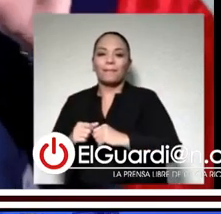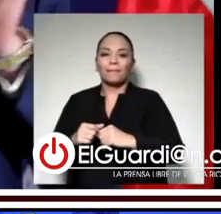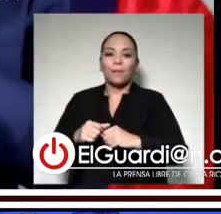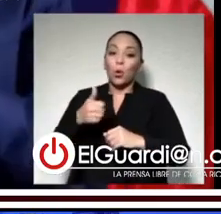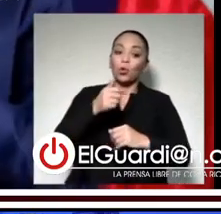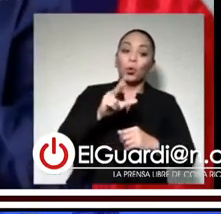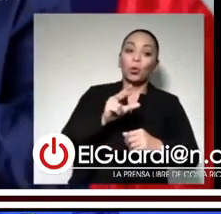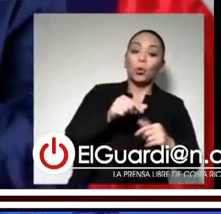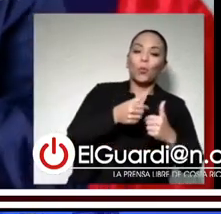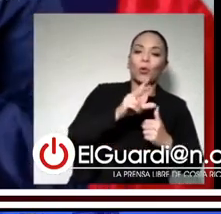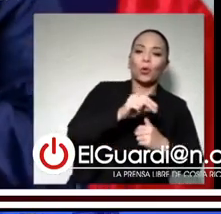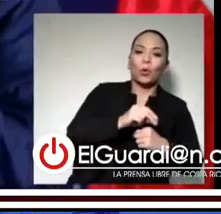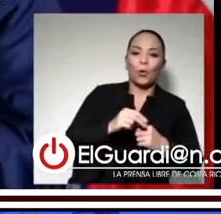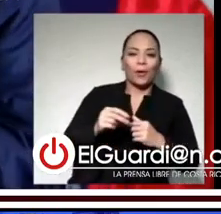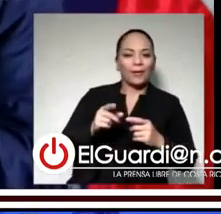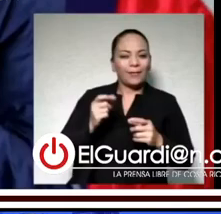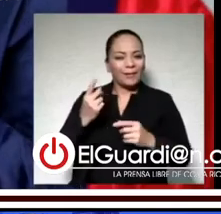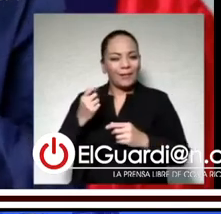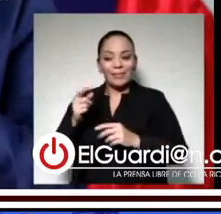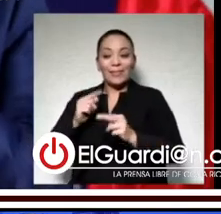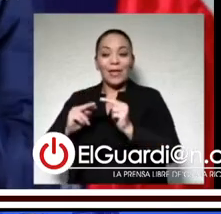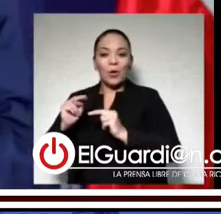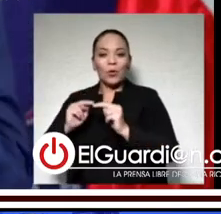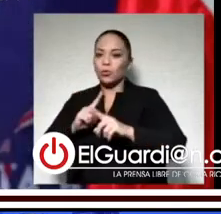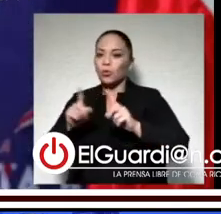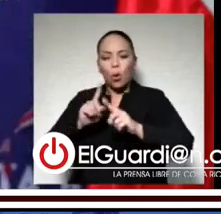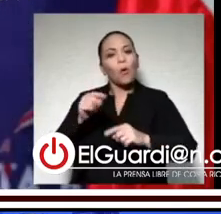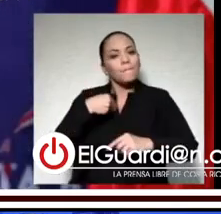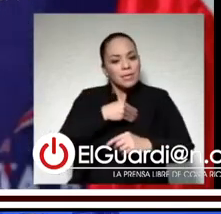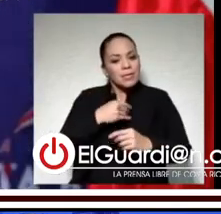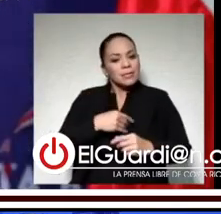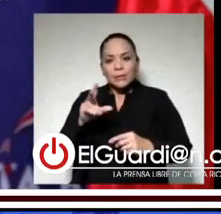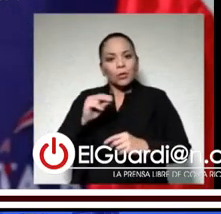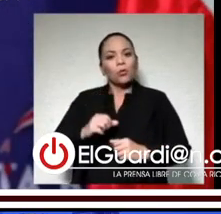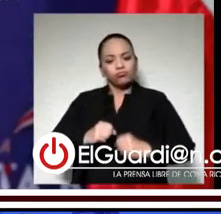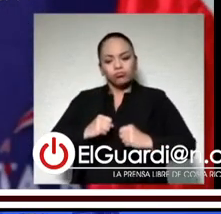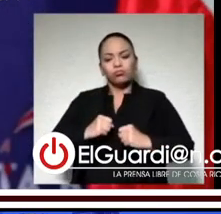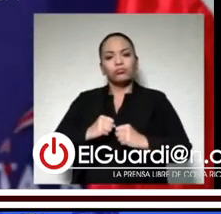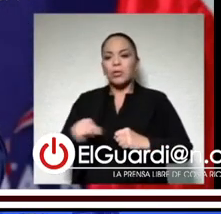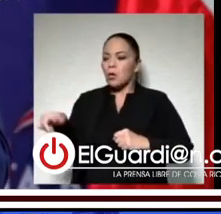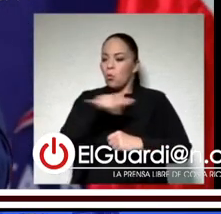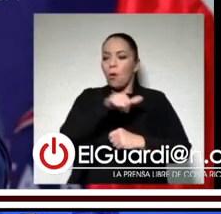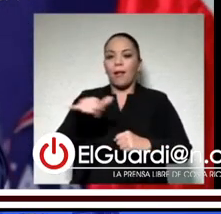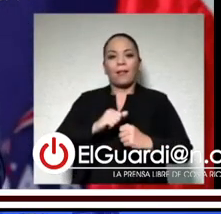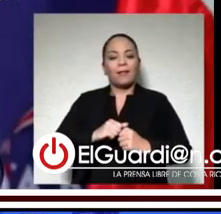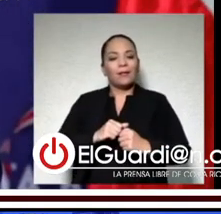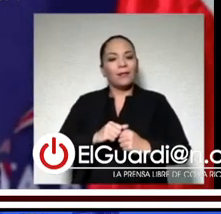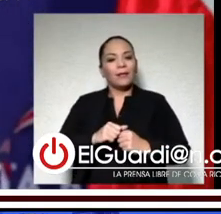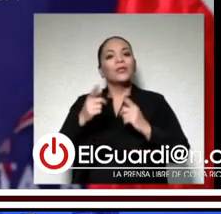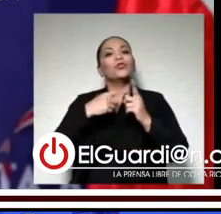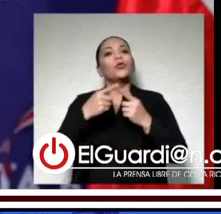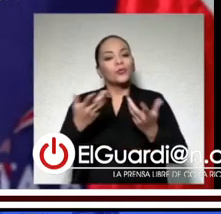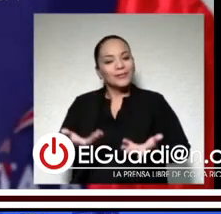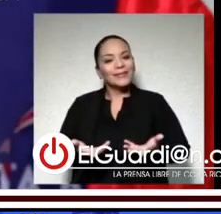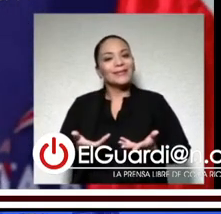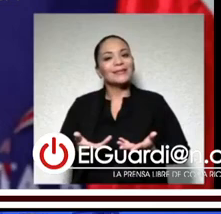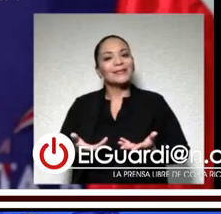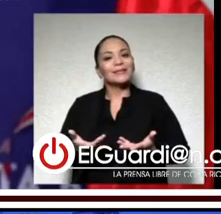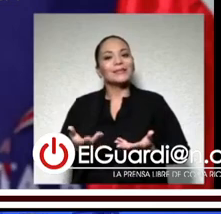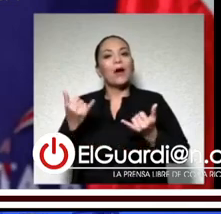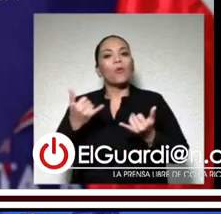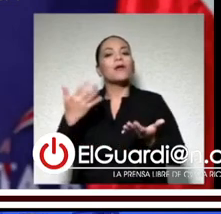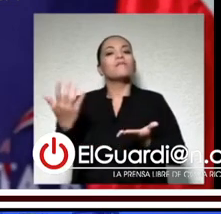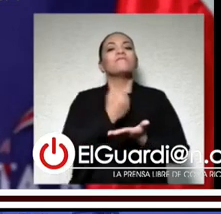grupo, no se puede. Eso es lo que le están cobrando. Que no se